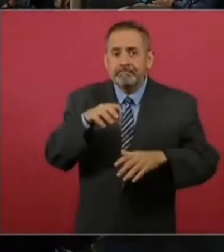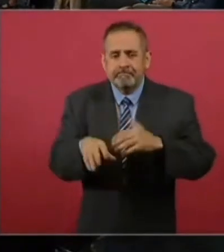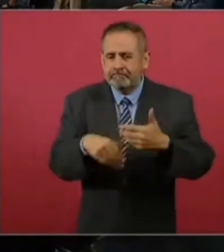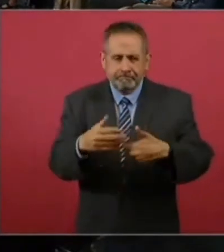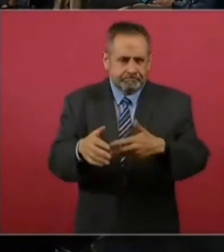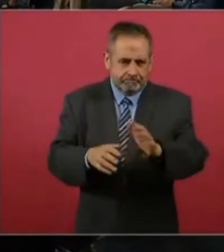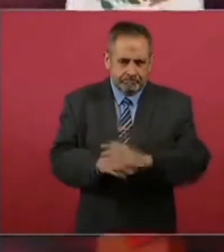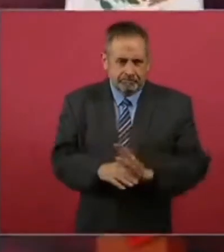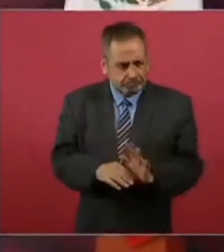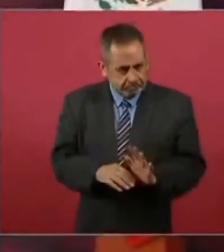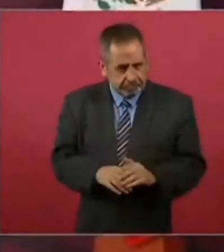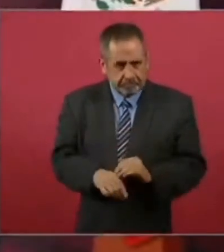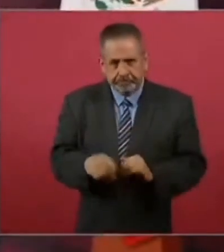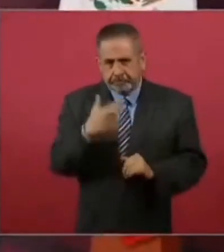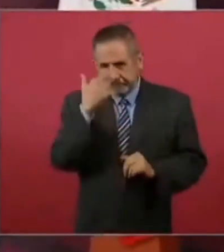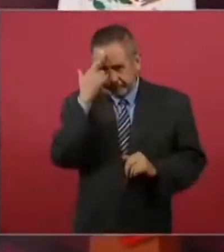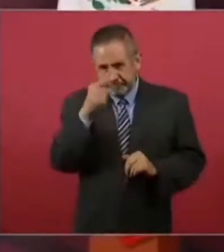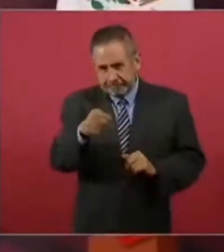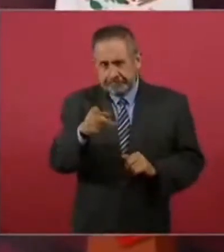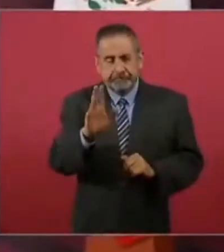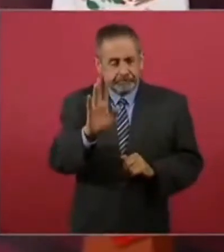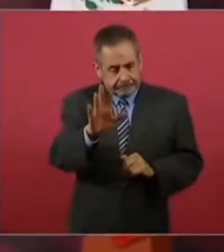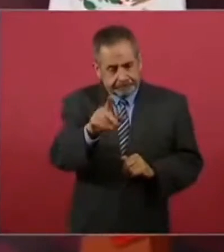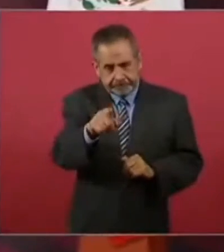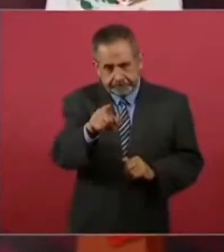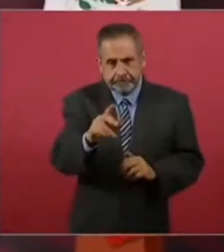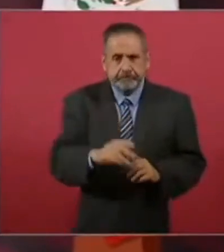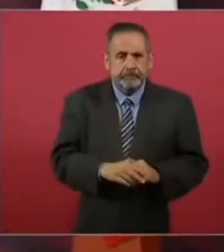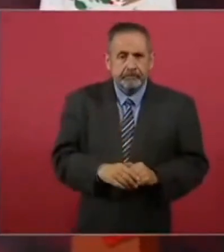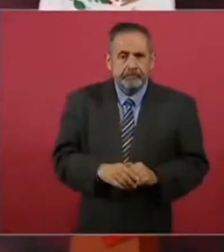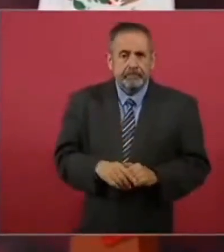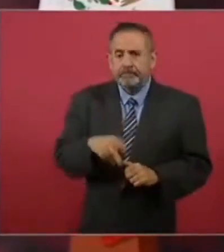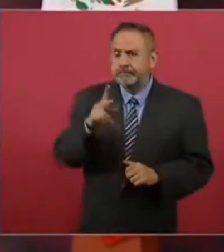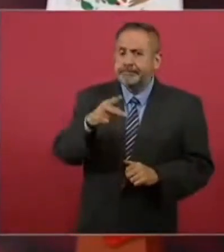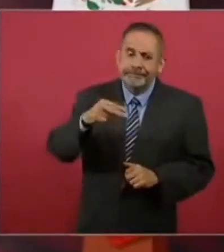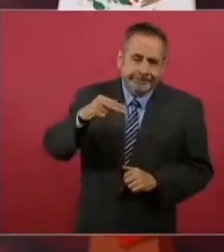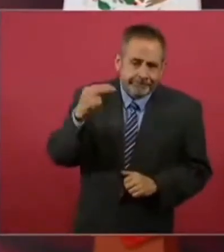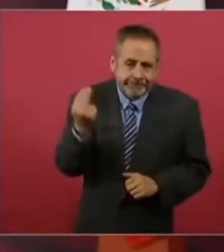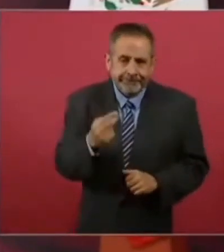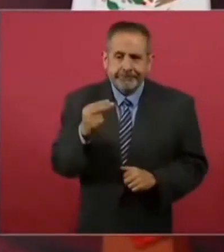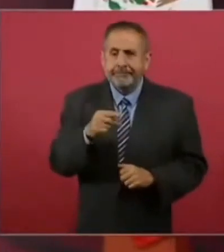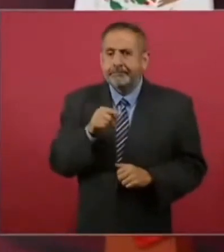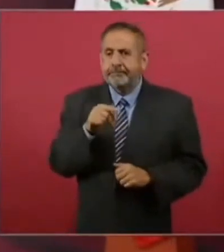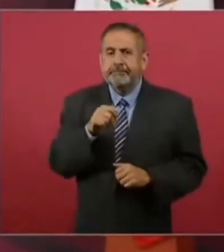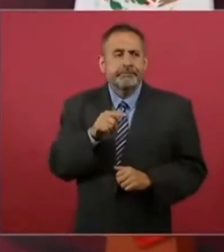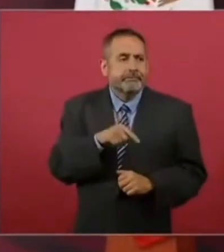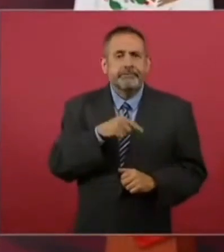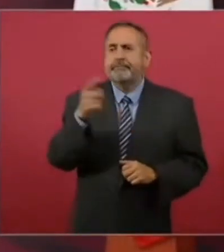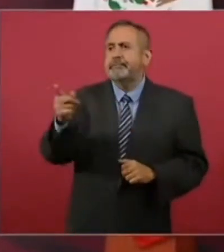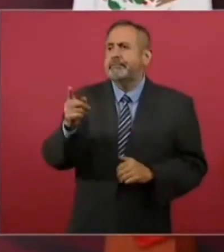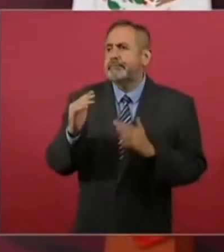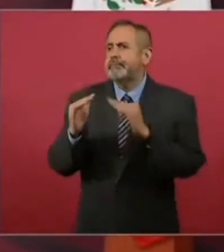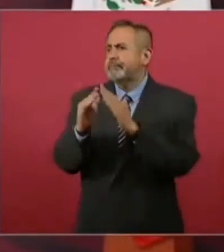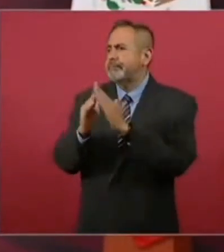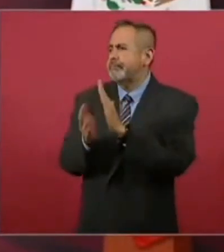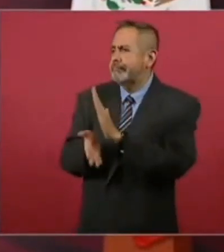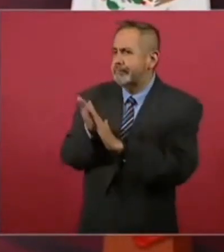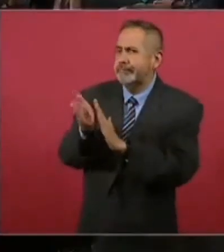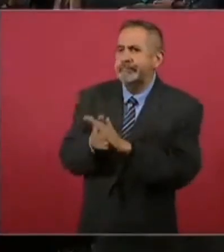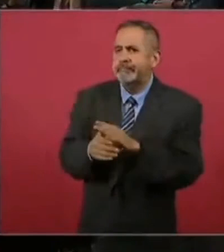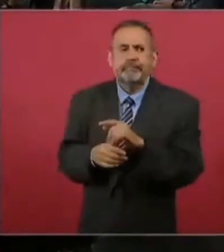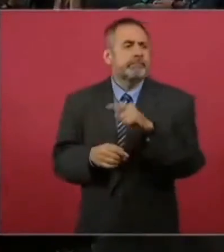tienes razón, de todas maneras se requieren viviendas, se